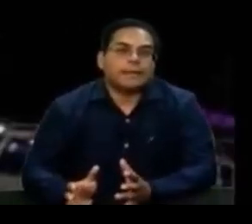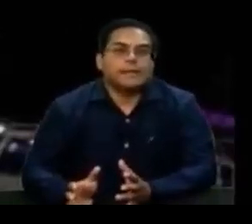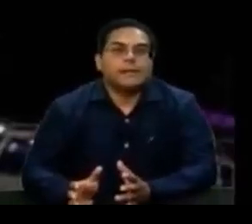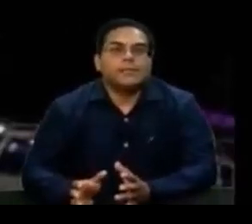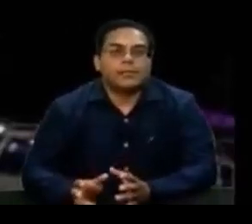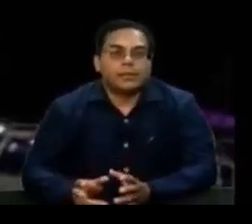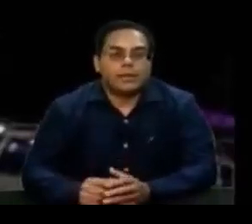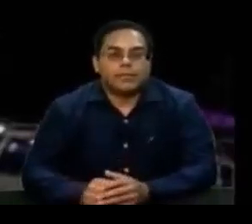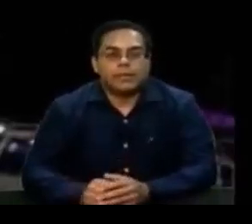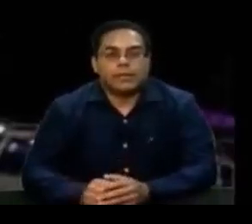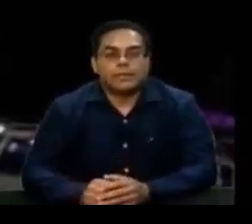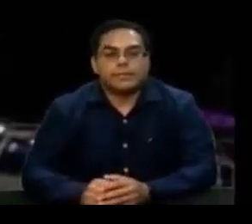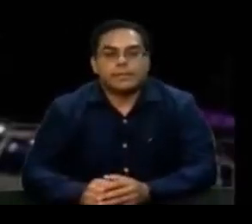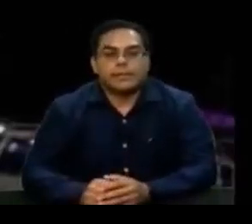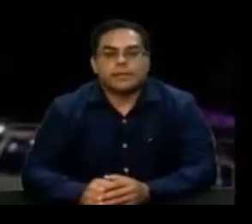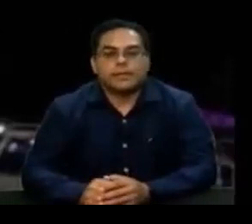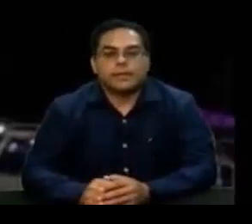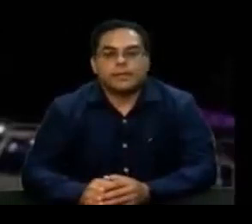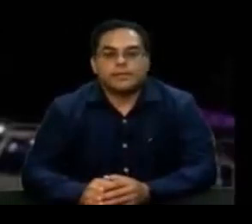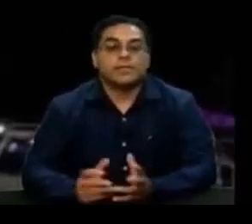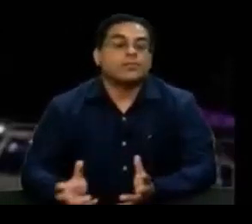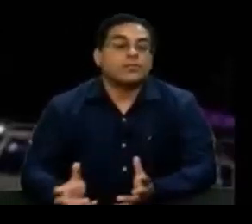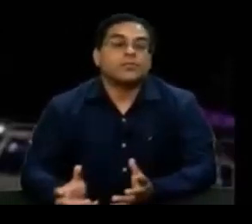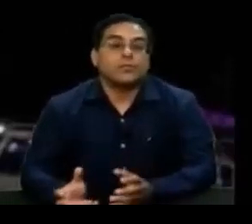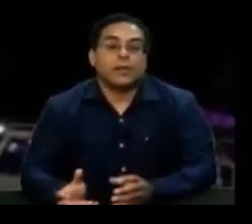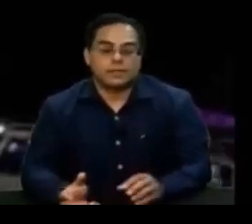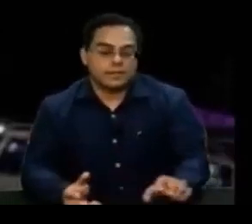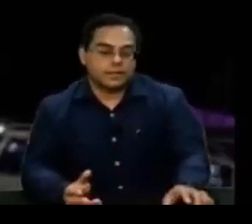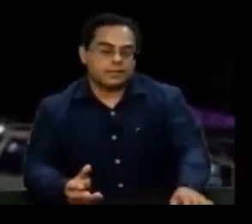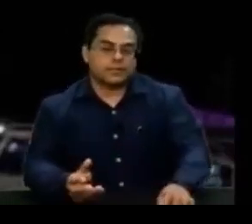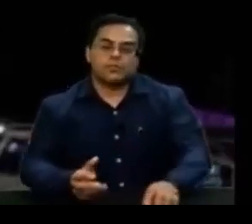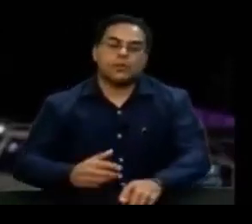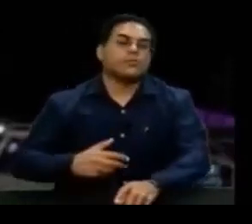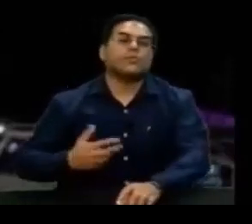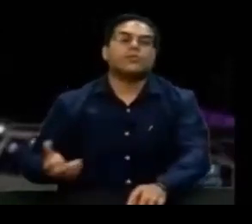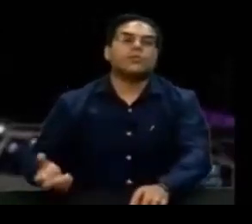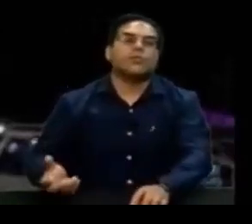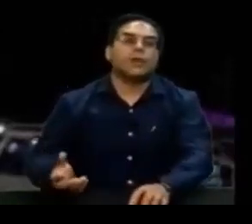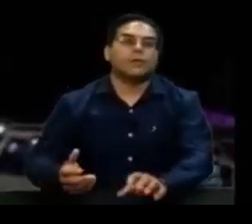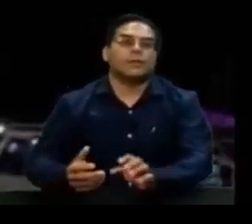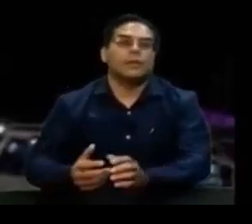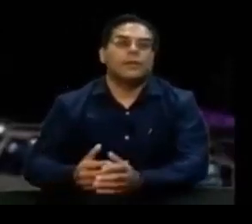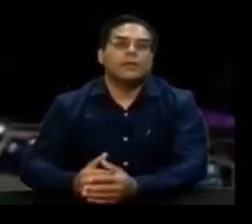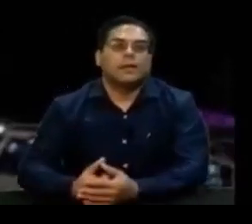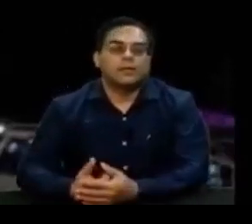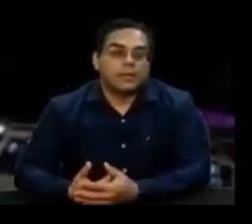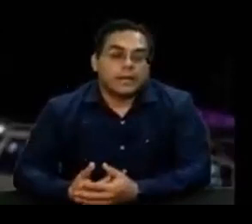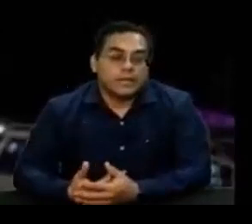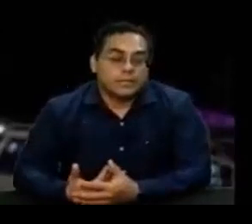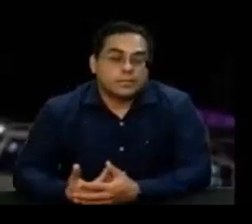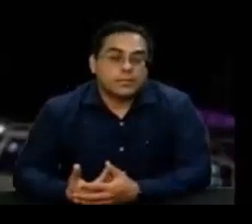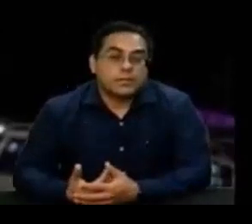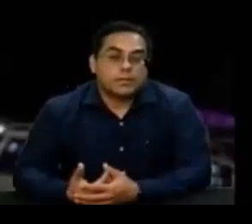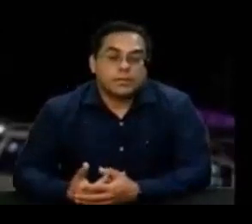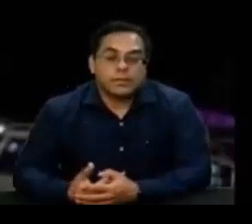aparte. ¿Por qué? Porque las inserciones musculares y la tracción muscular es muy fuerte. Los